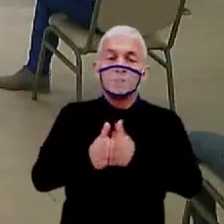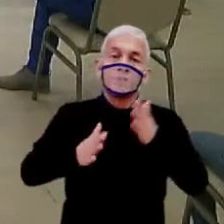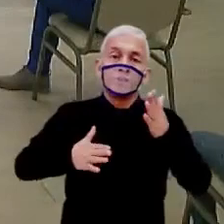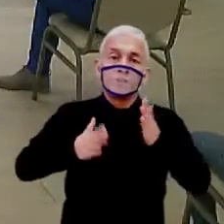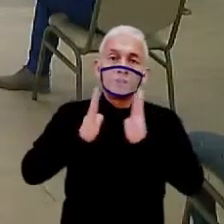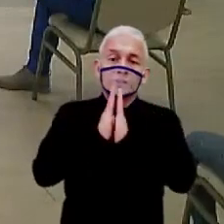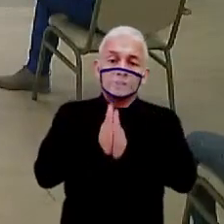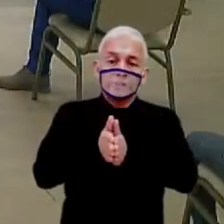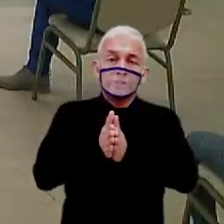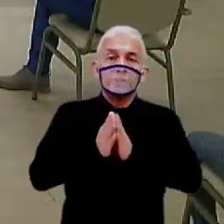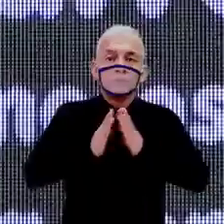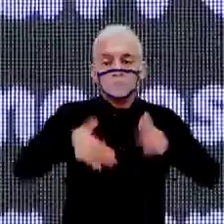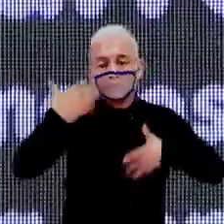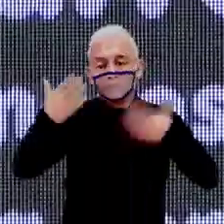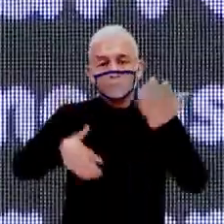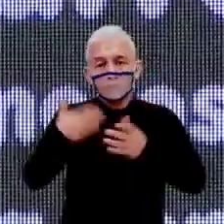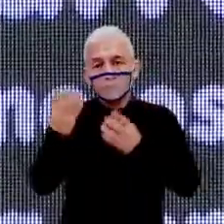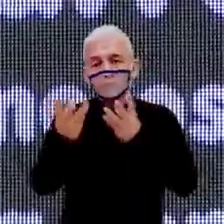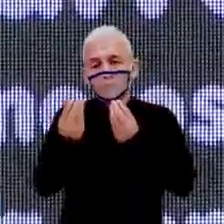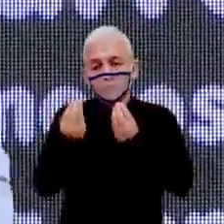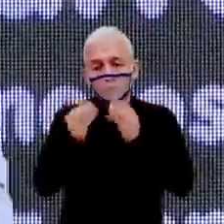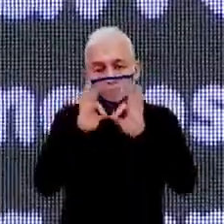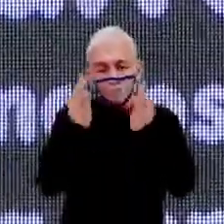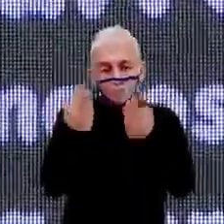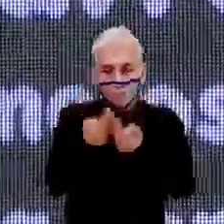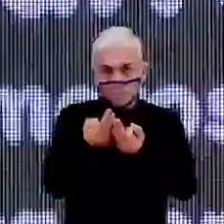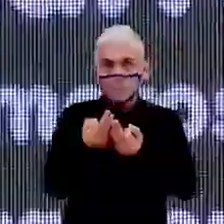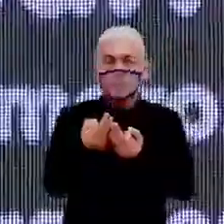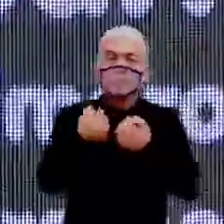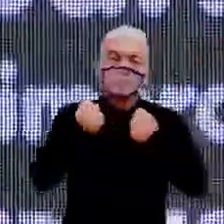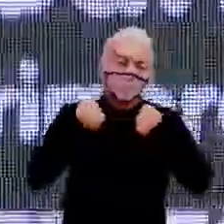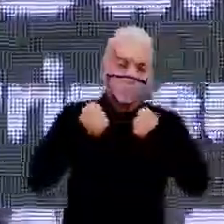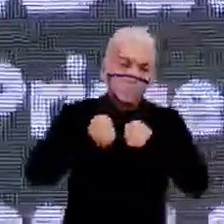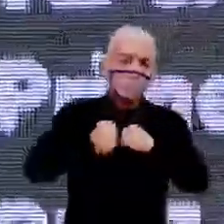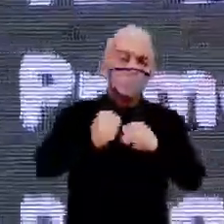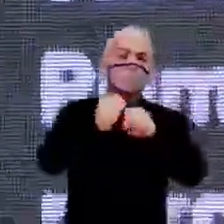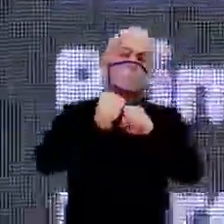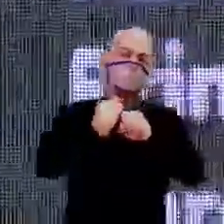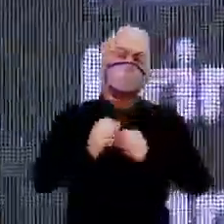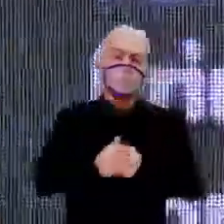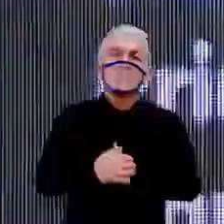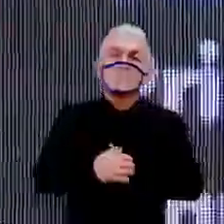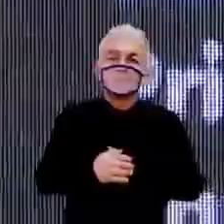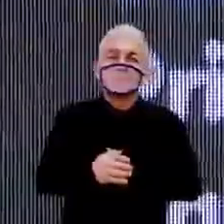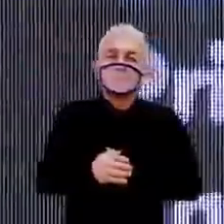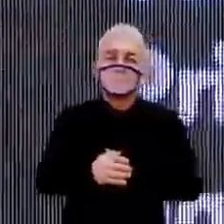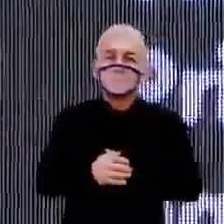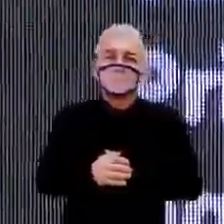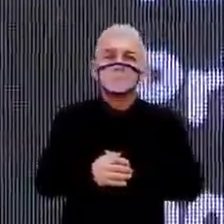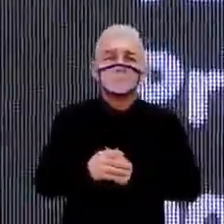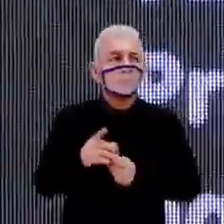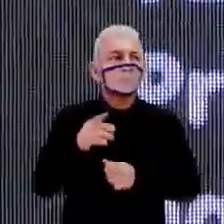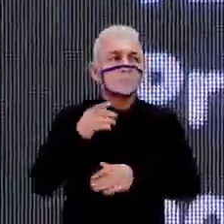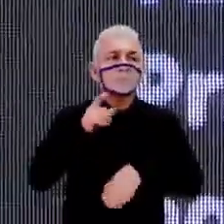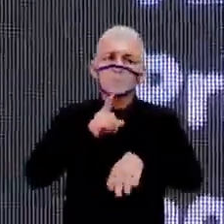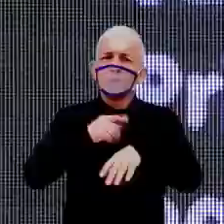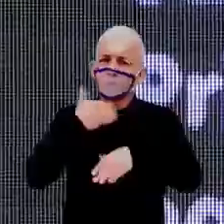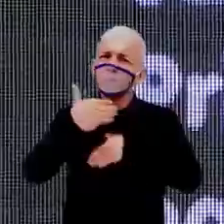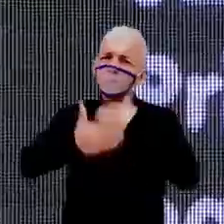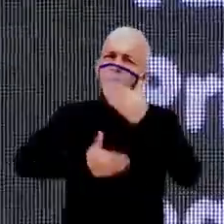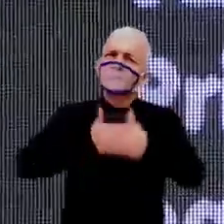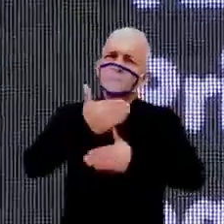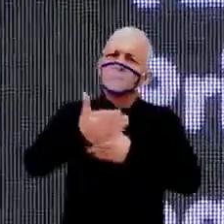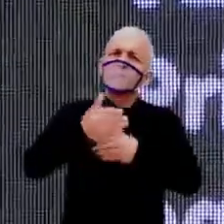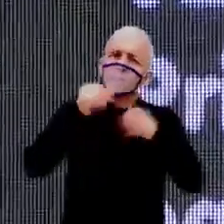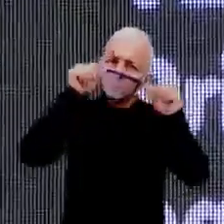disfrutar de estas obras con sus seres queridos. Es un esfuerzo sin igual, pero lo estamos haciendo porque